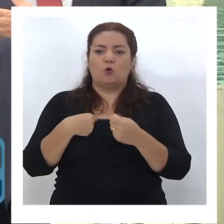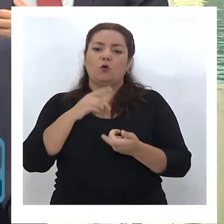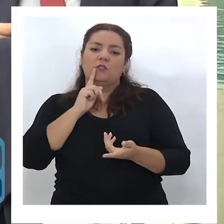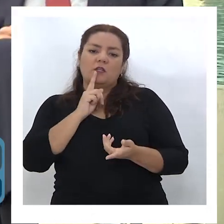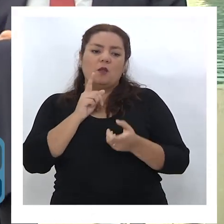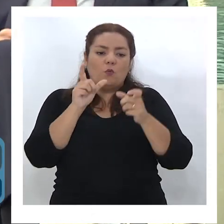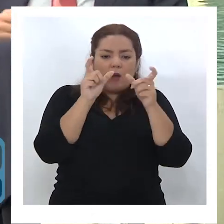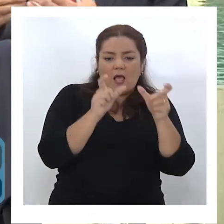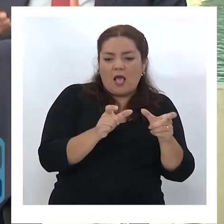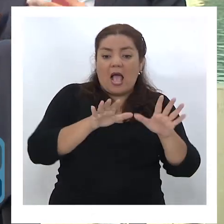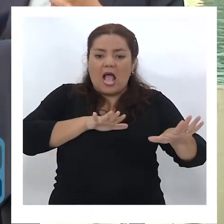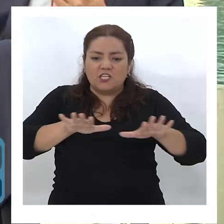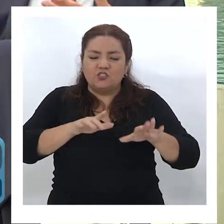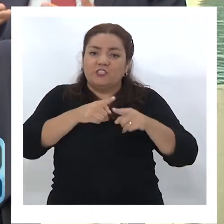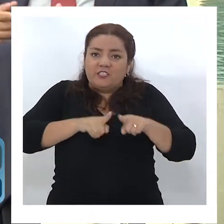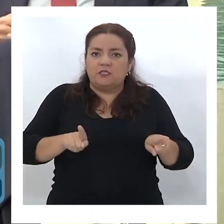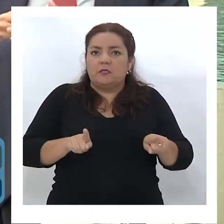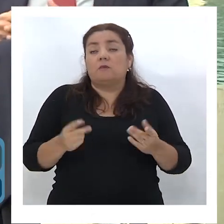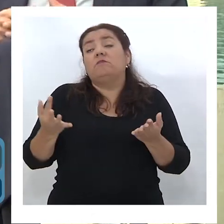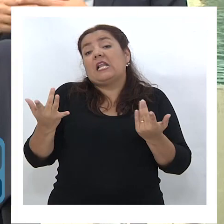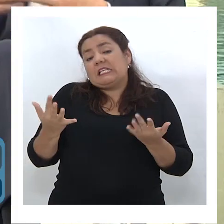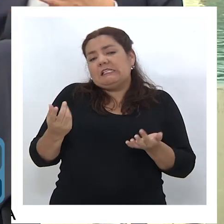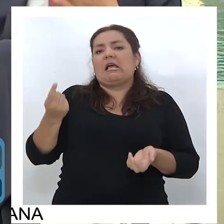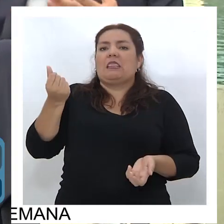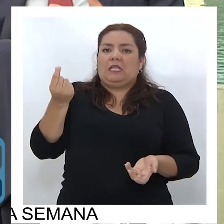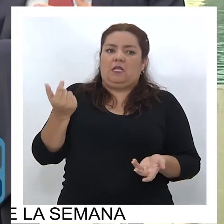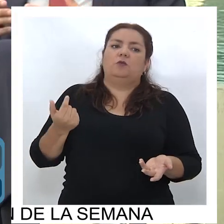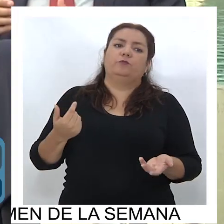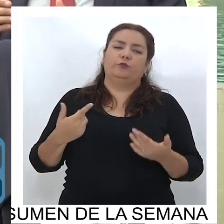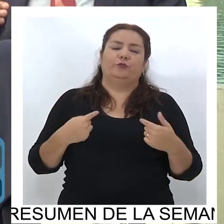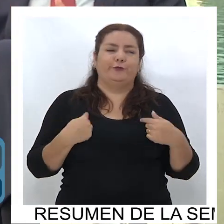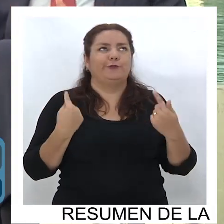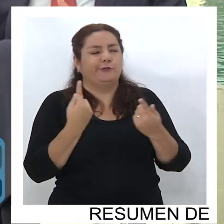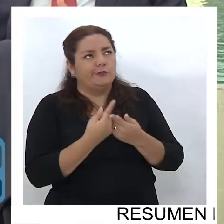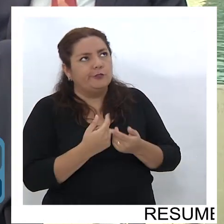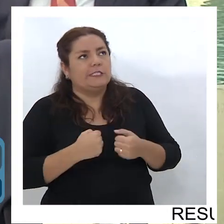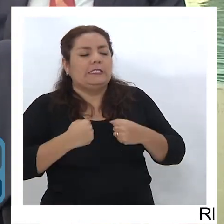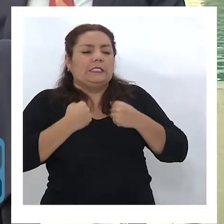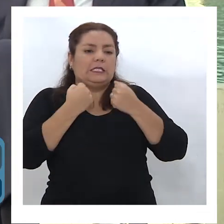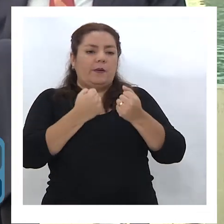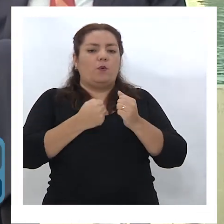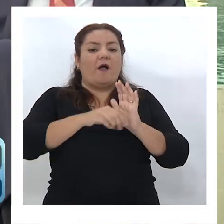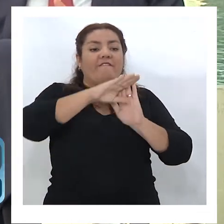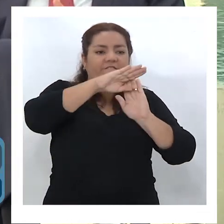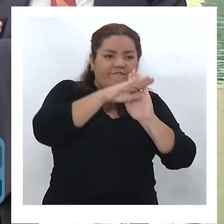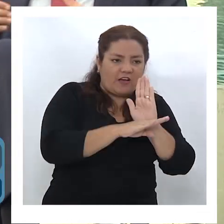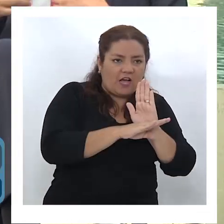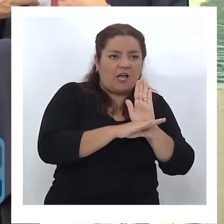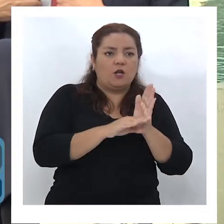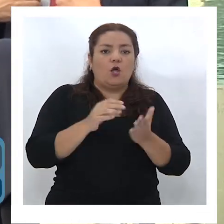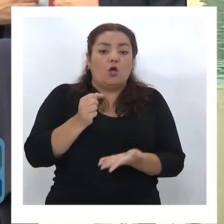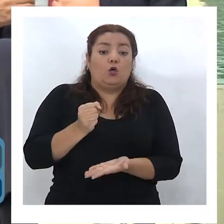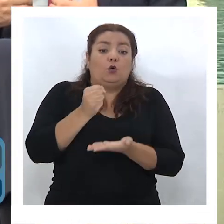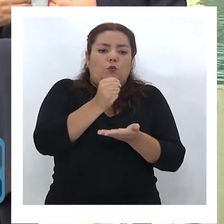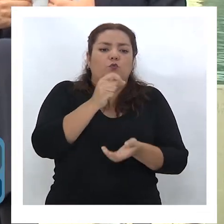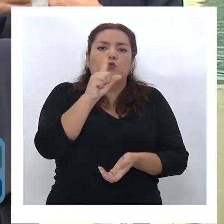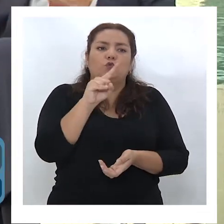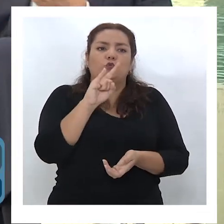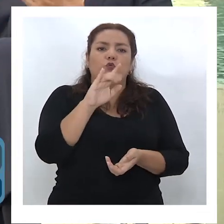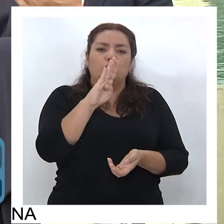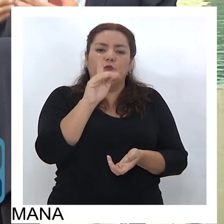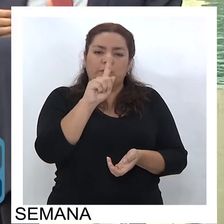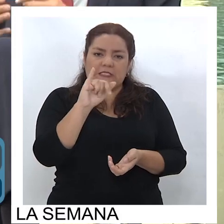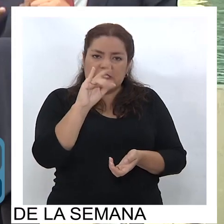residuos distinto, necesita dinero. Bueno, nosotros tratamos de alguna manera de bajar los subsidios estatales que existen para eso, porque el pyme muchas